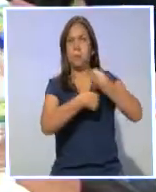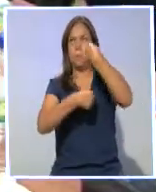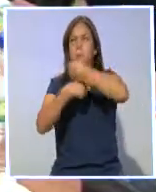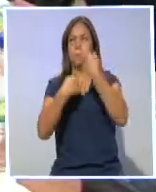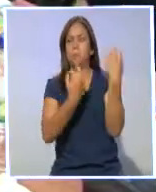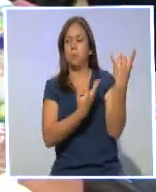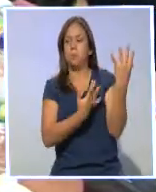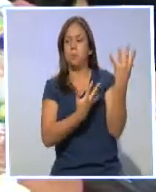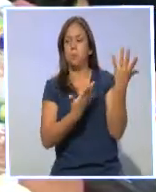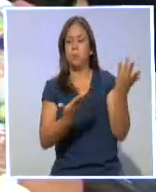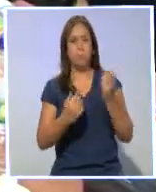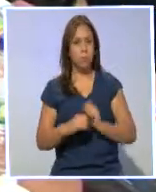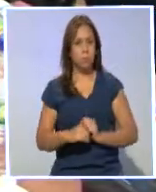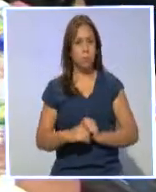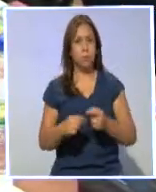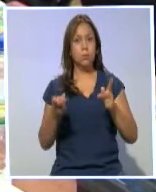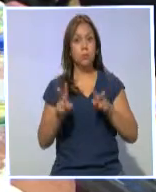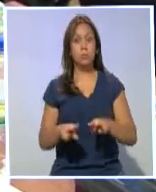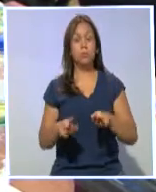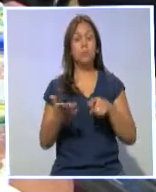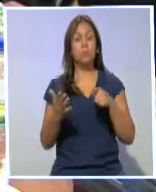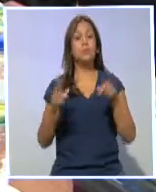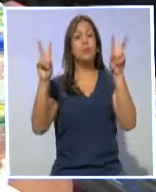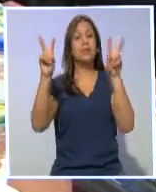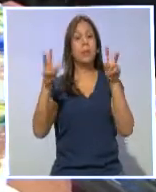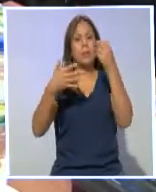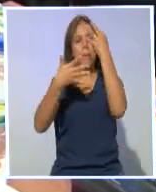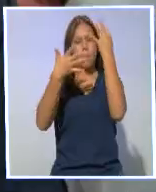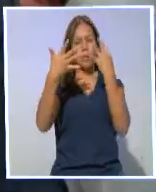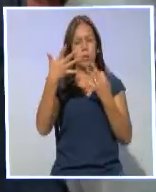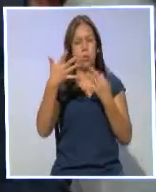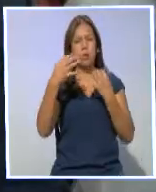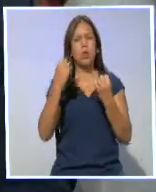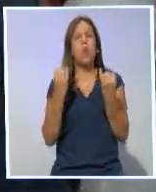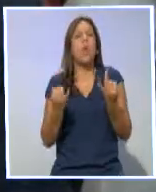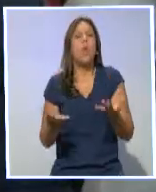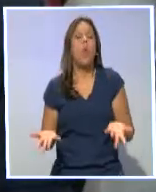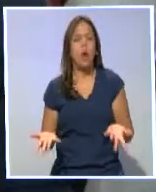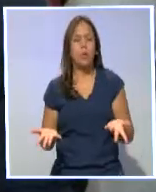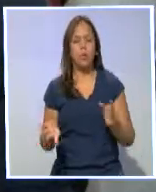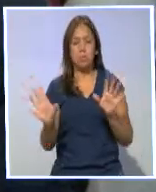Consejo Electoral. También dijo no se puede hablar aún de un presupuesto estimado,